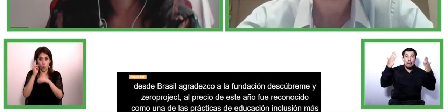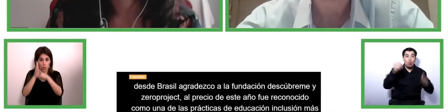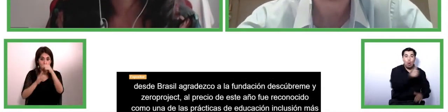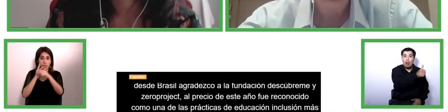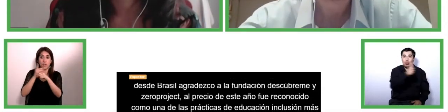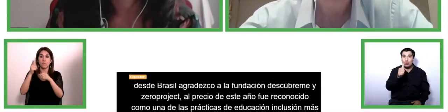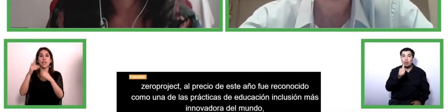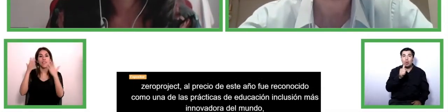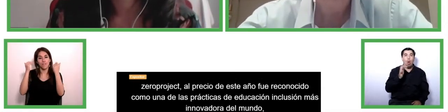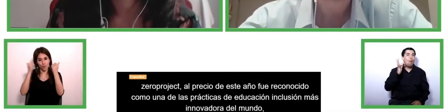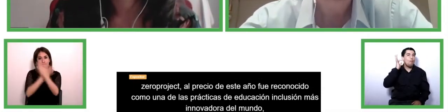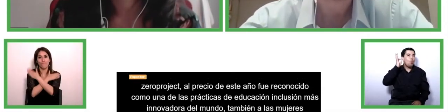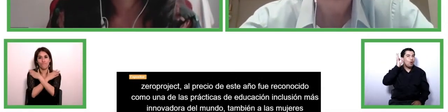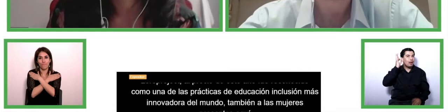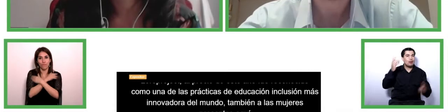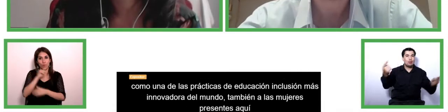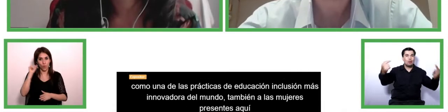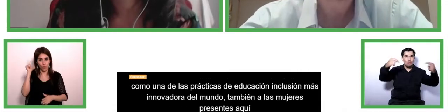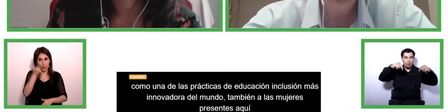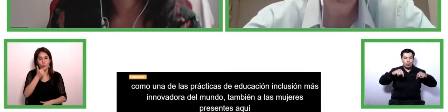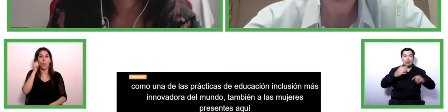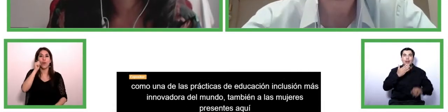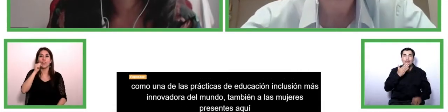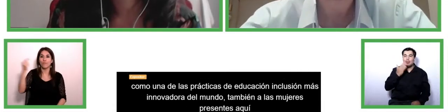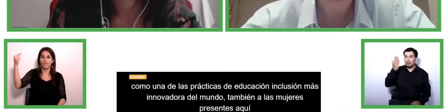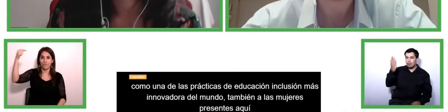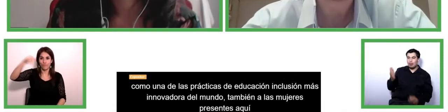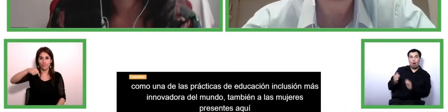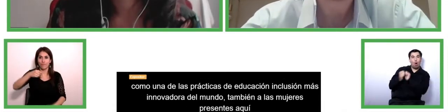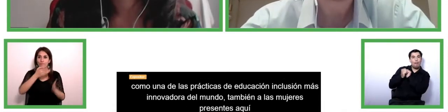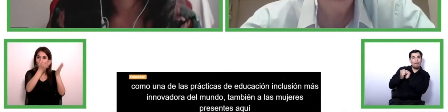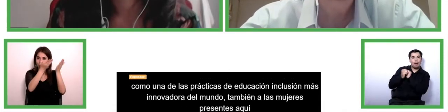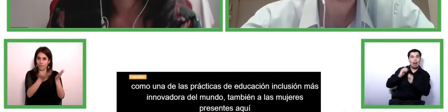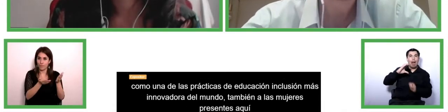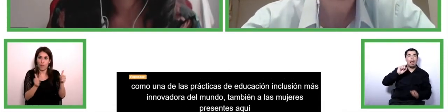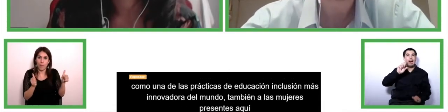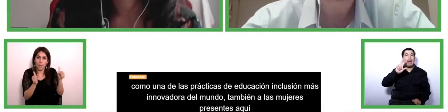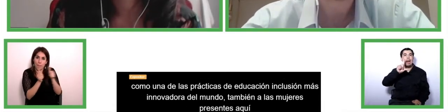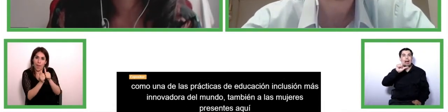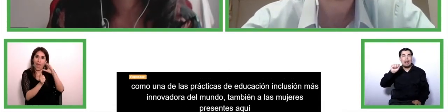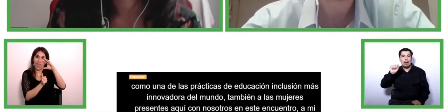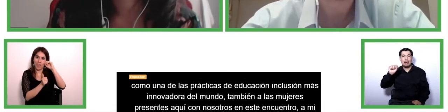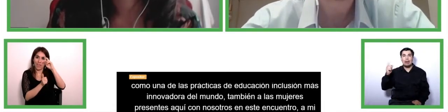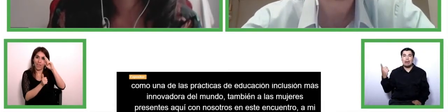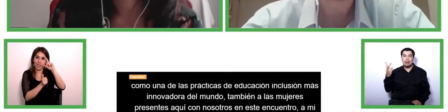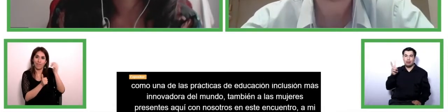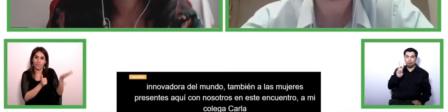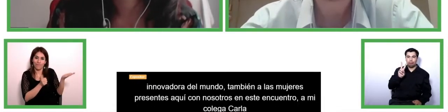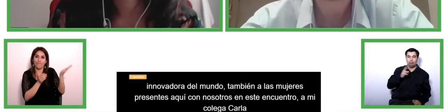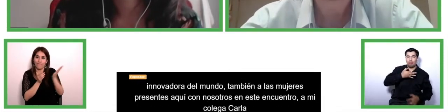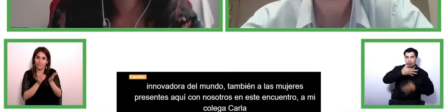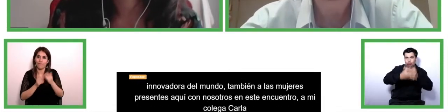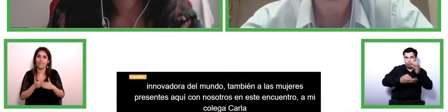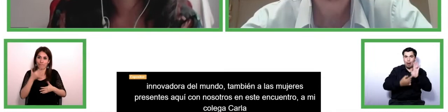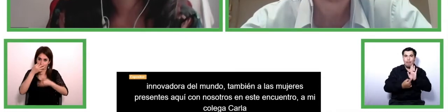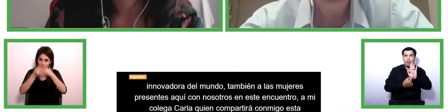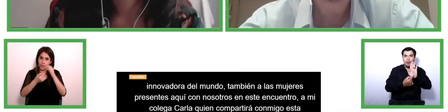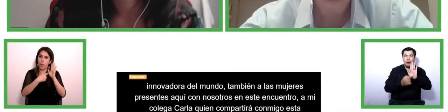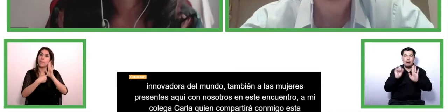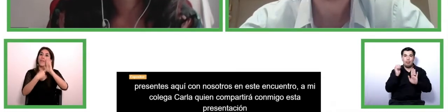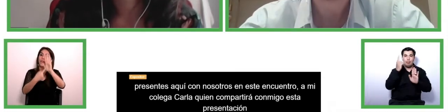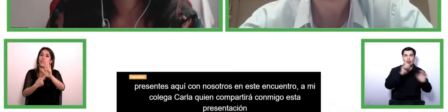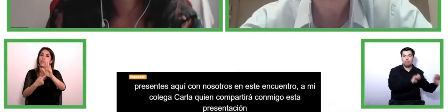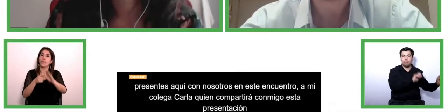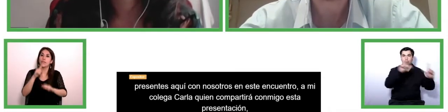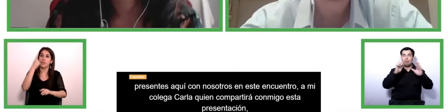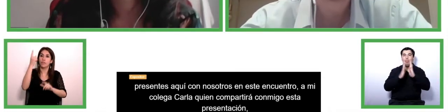mujeres presentes aquí con nosotros en este encuentro y a mi colega Carla Mauch, quien compartirá conmigo esta presentación.